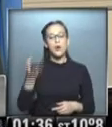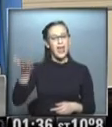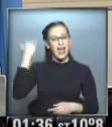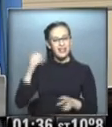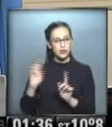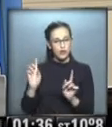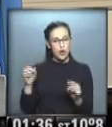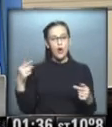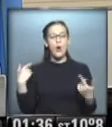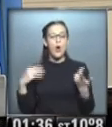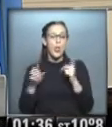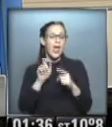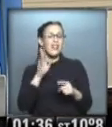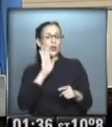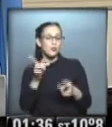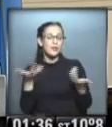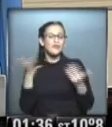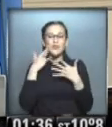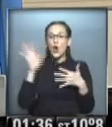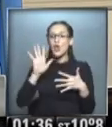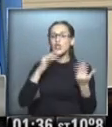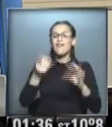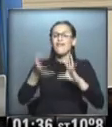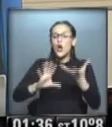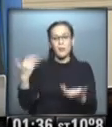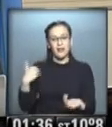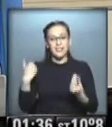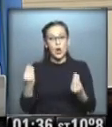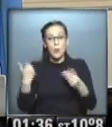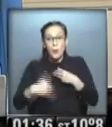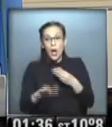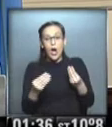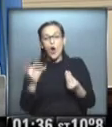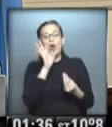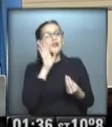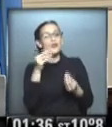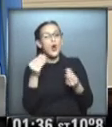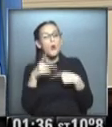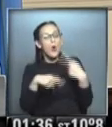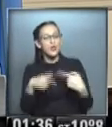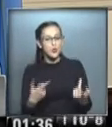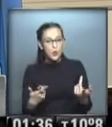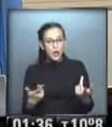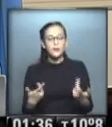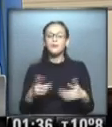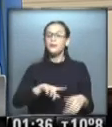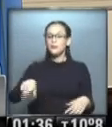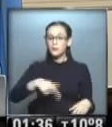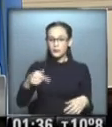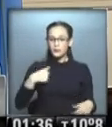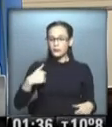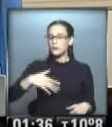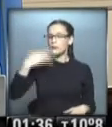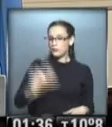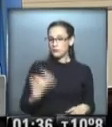Desconocemos cuál es la estrategia que sigue el país. De cualquier modo, Nosotros vamos a proceder del mejor